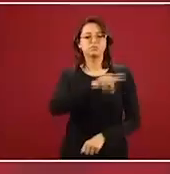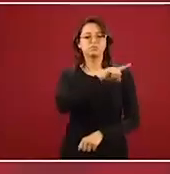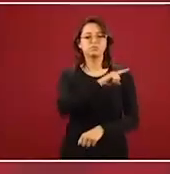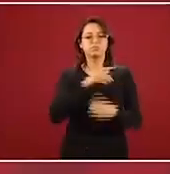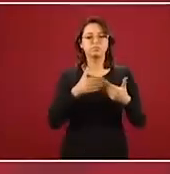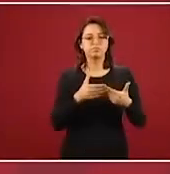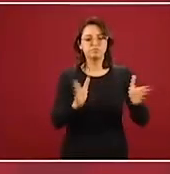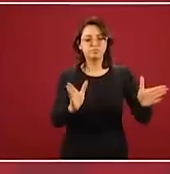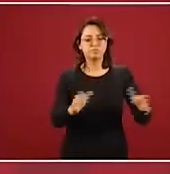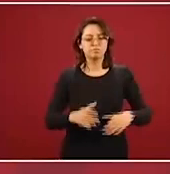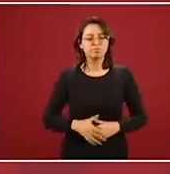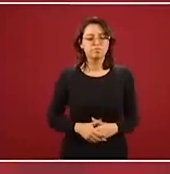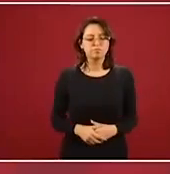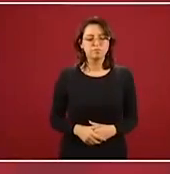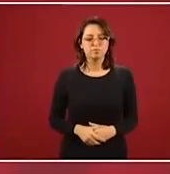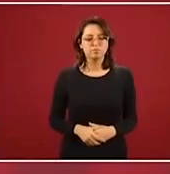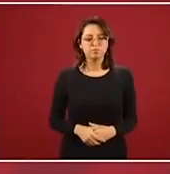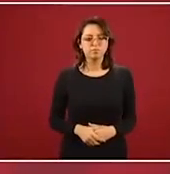porque